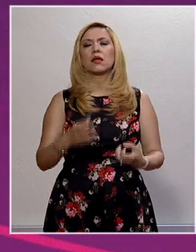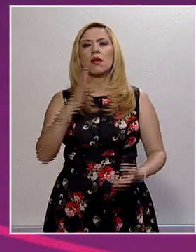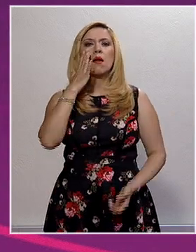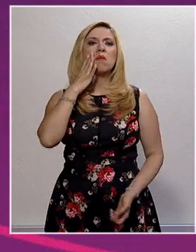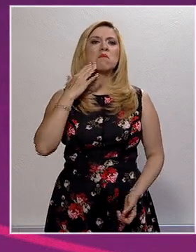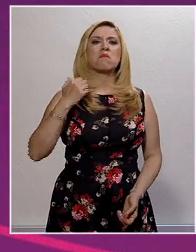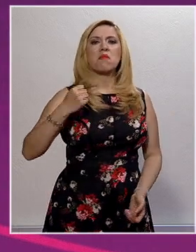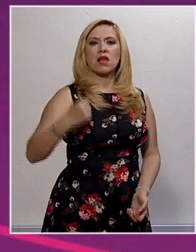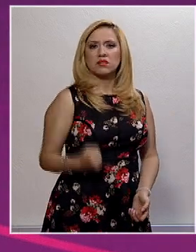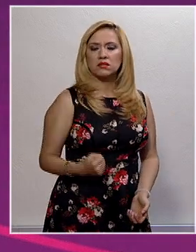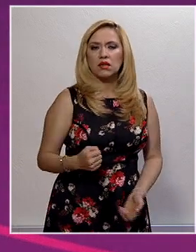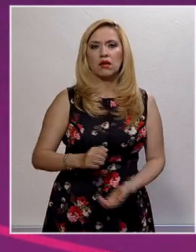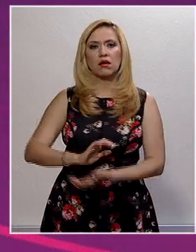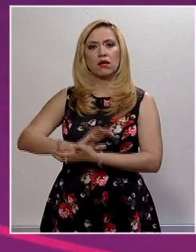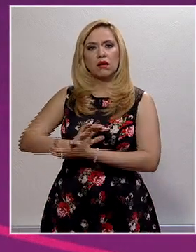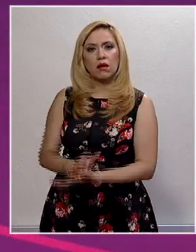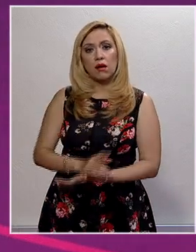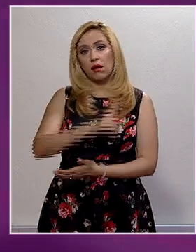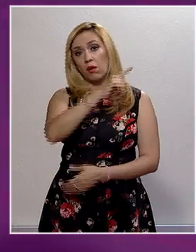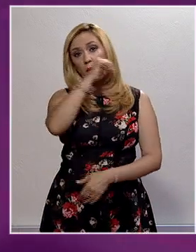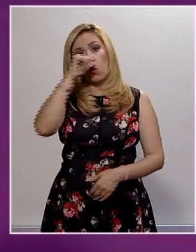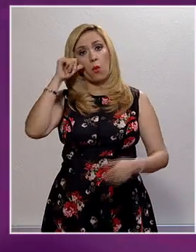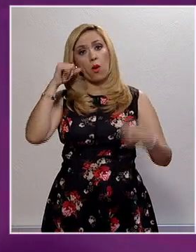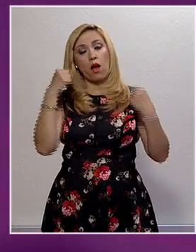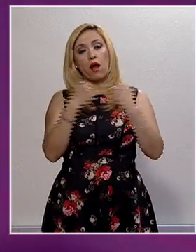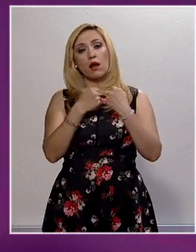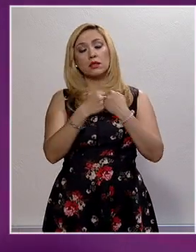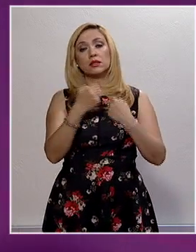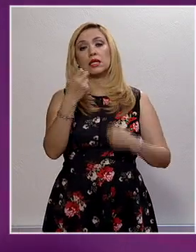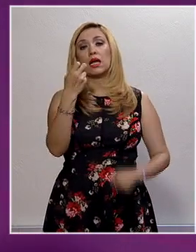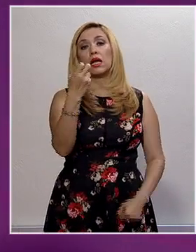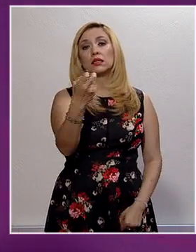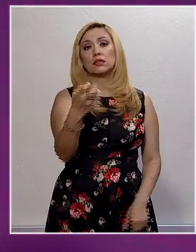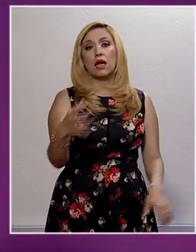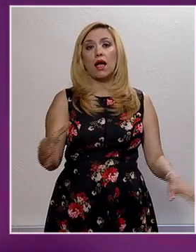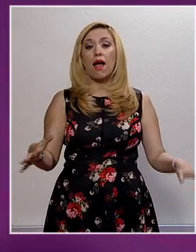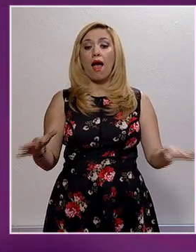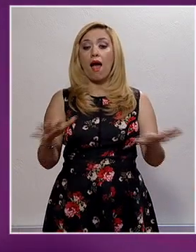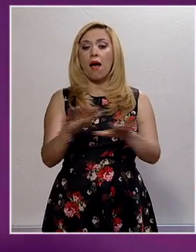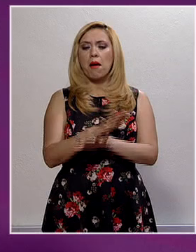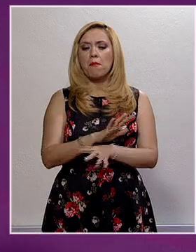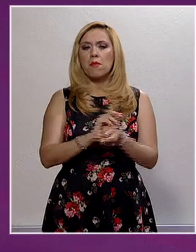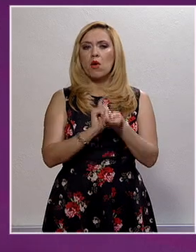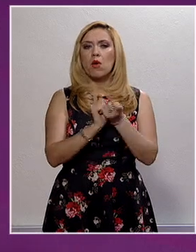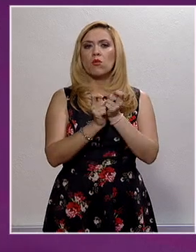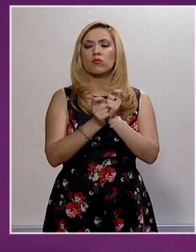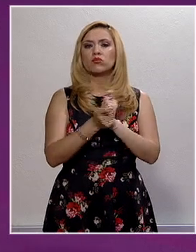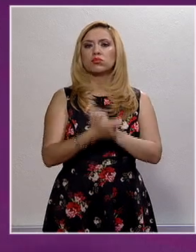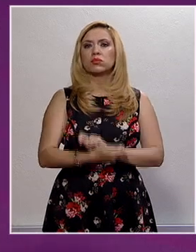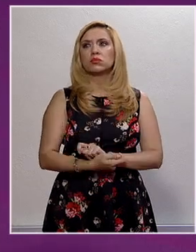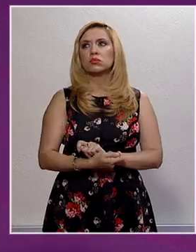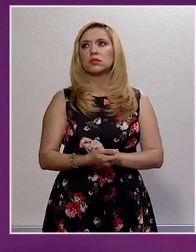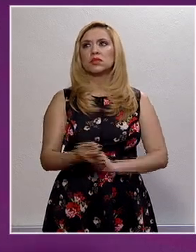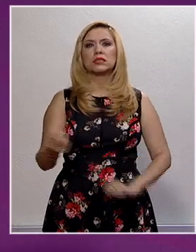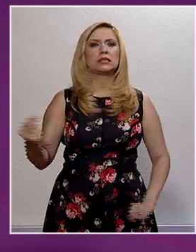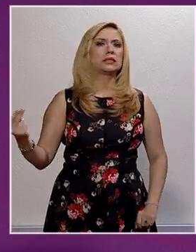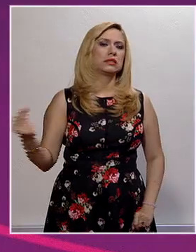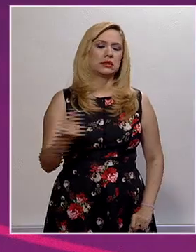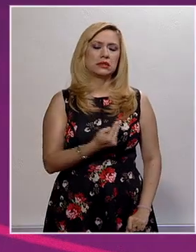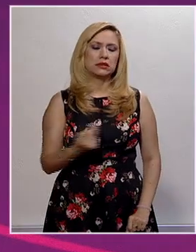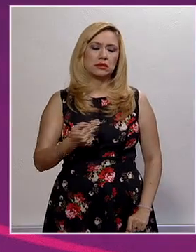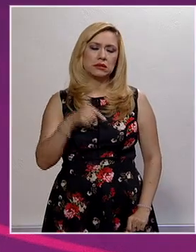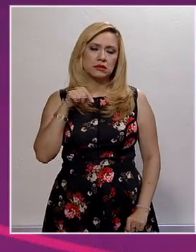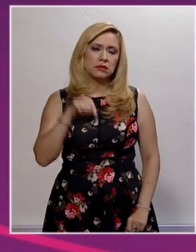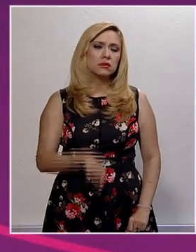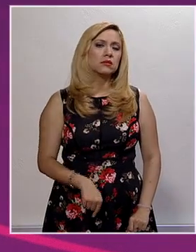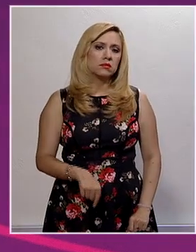machistas y discriminatorias en Ciudad Juárez. Entonces esa vocación transformadora como una necesidad en este tipo de